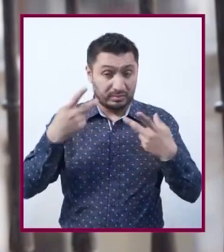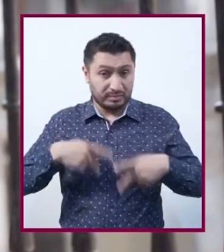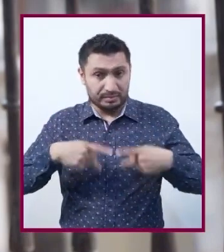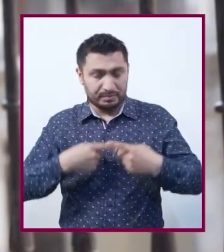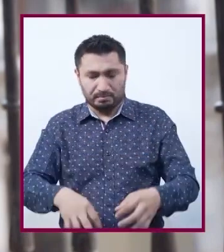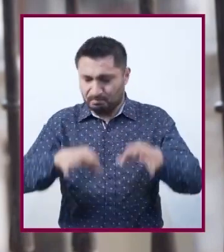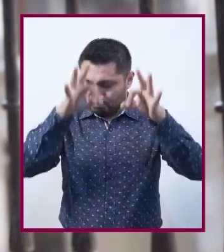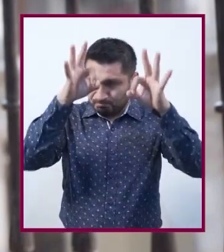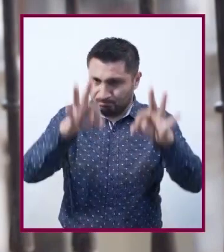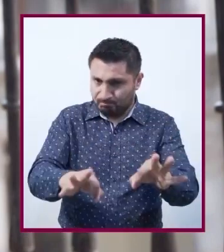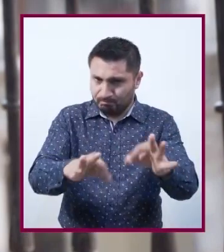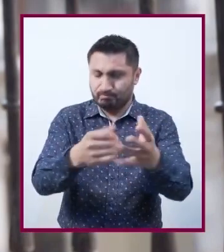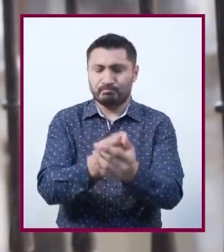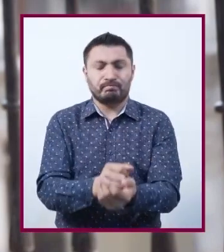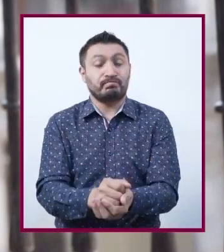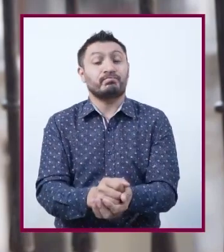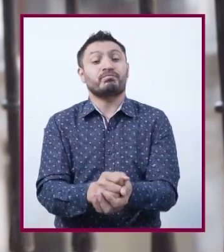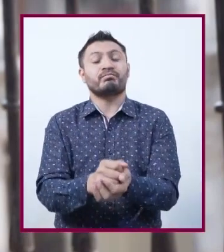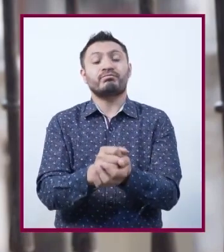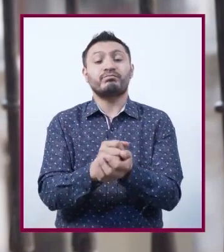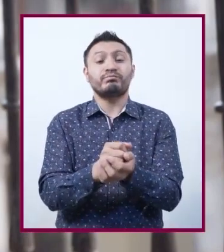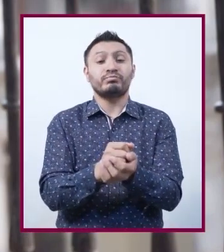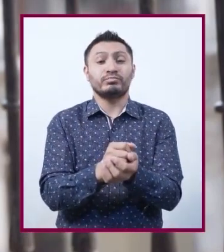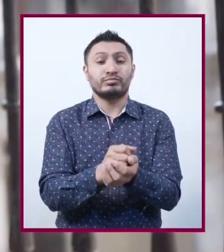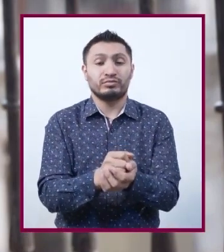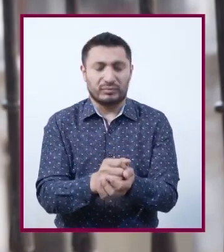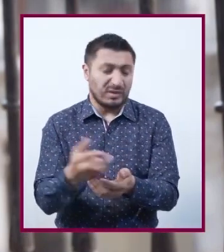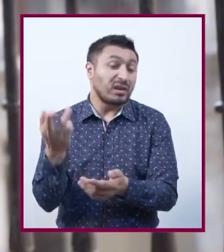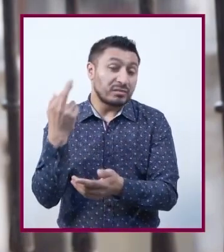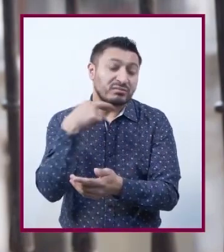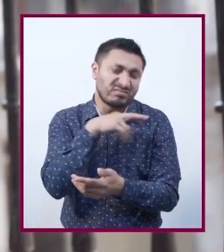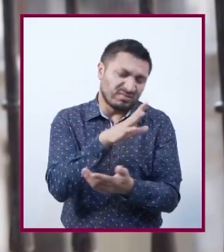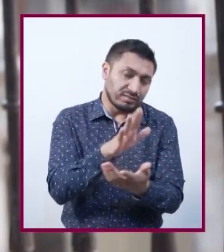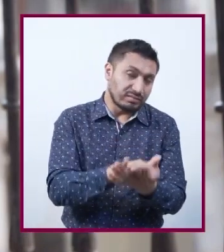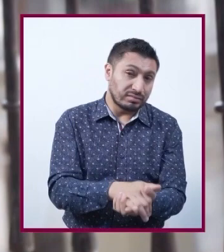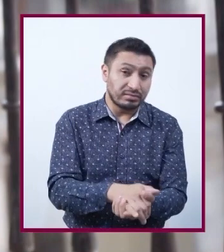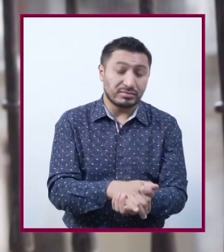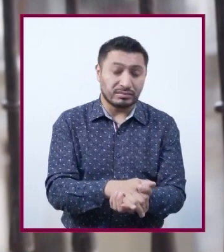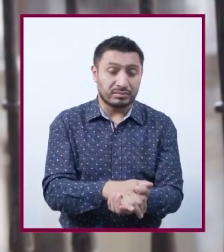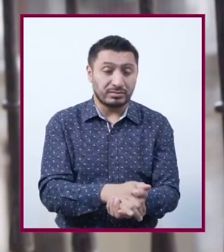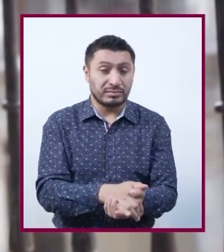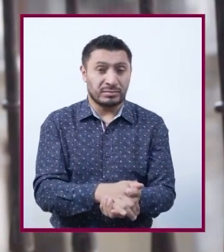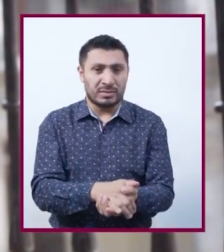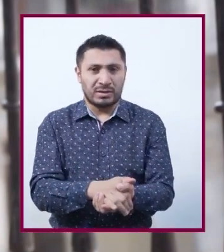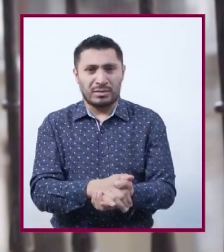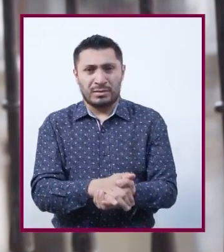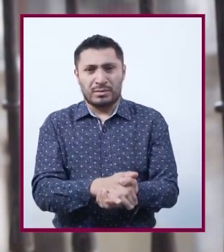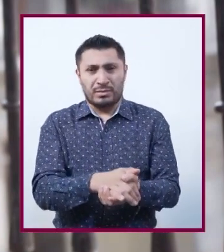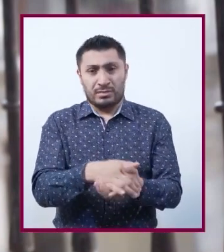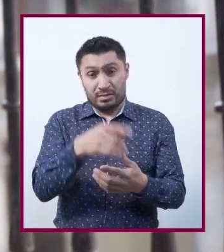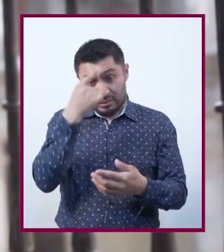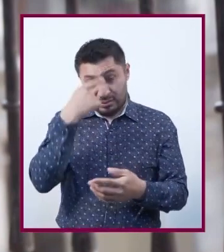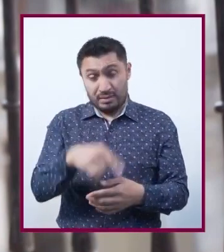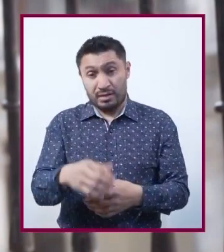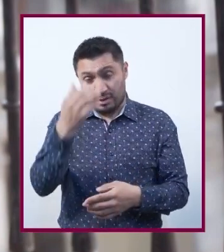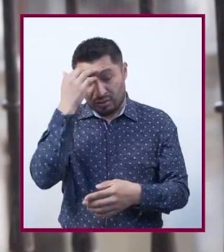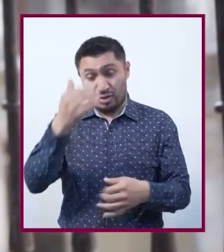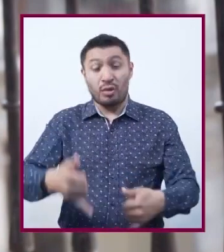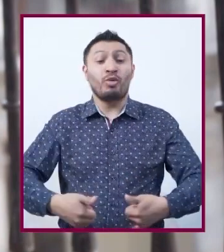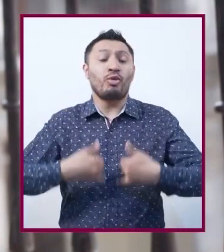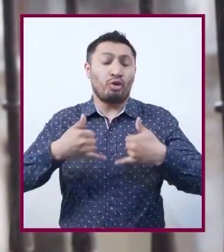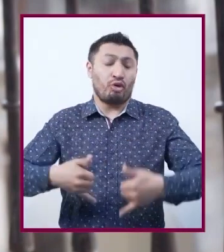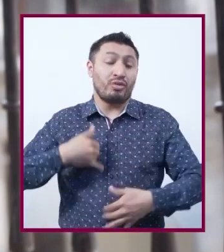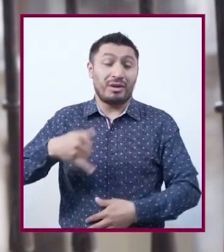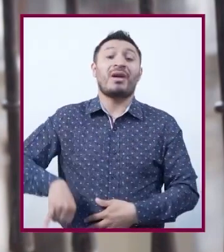a ser ciudadanos integrales de manera pues lo más pronto posible, para que podamos conocer que los